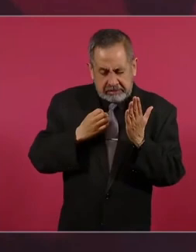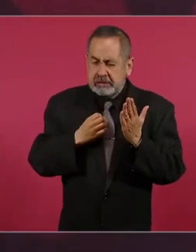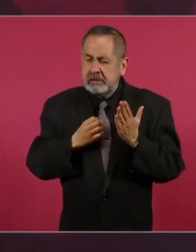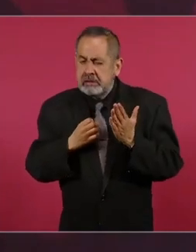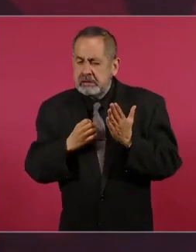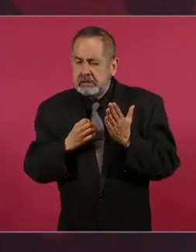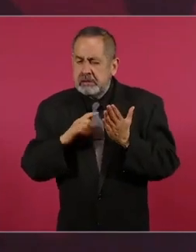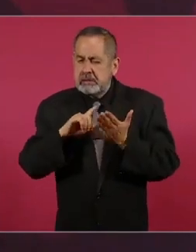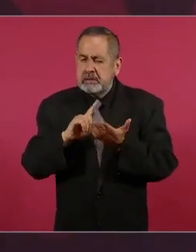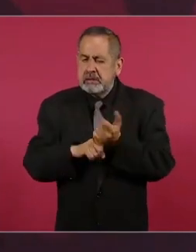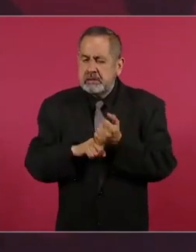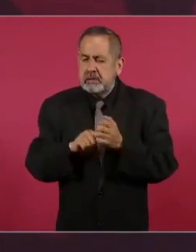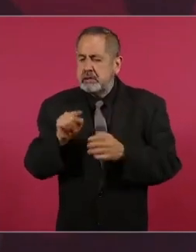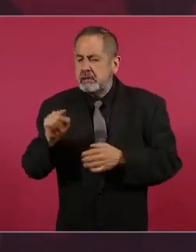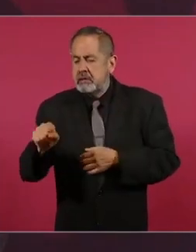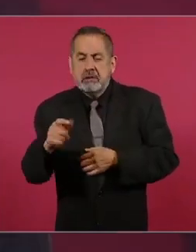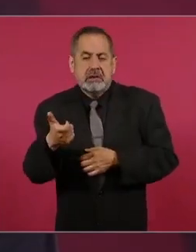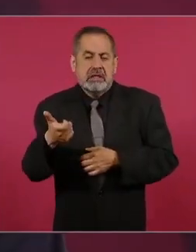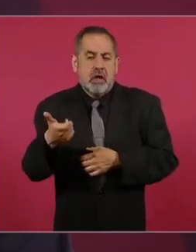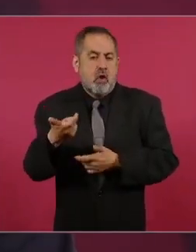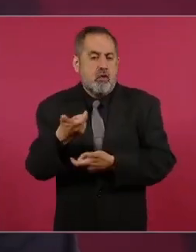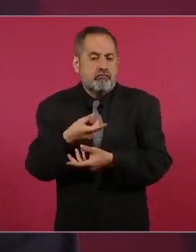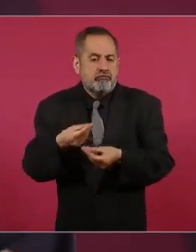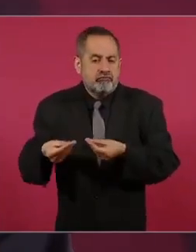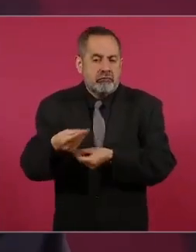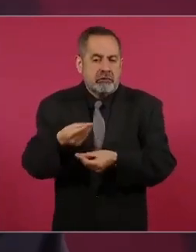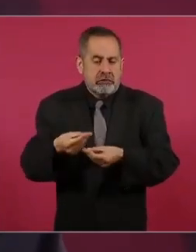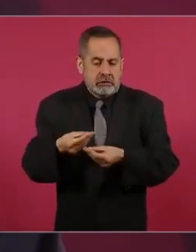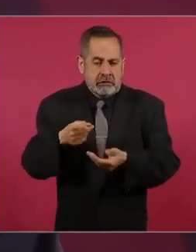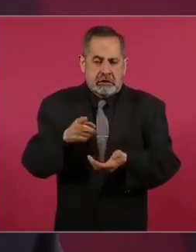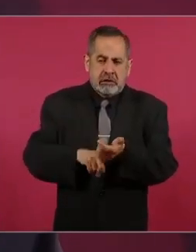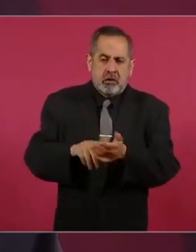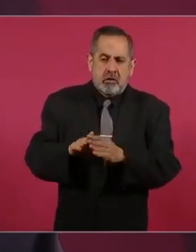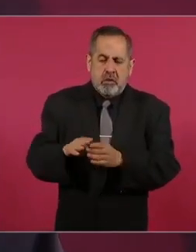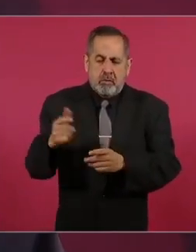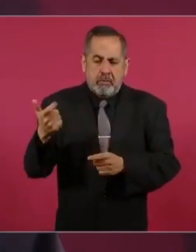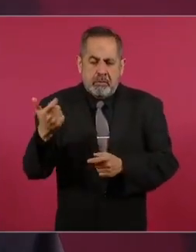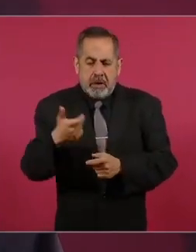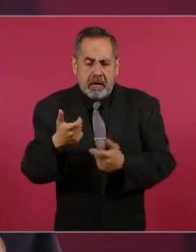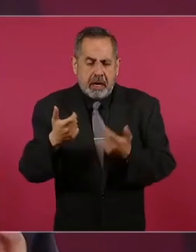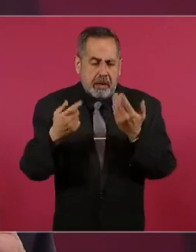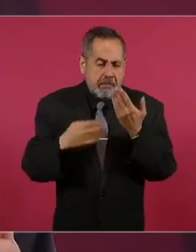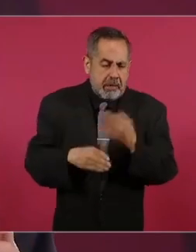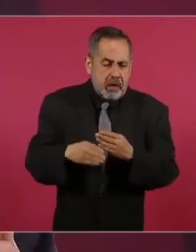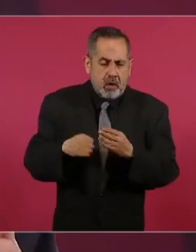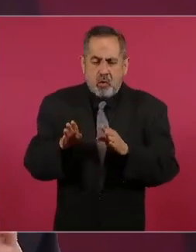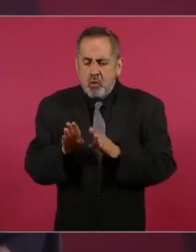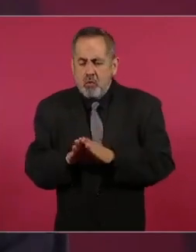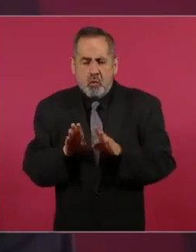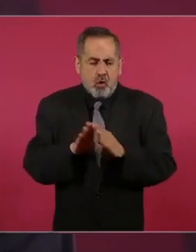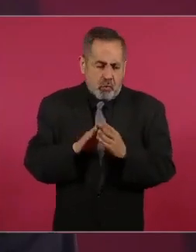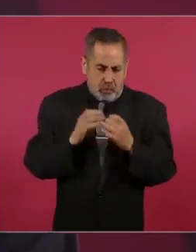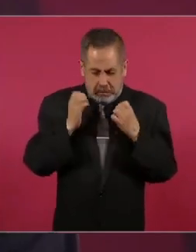las operaciones de carácter financiero que están involucradas en los pagos,